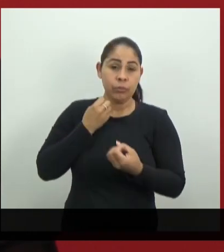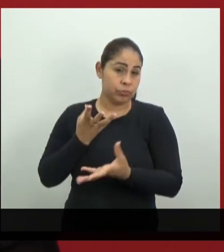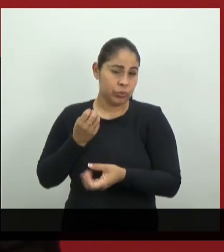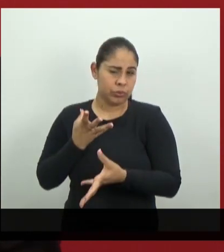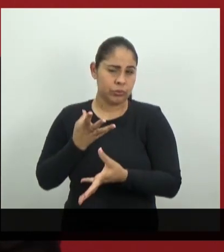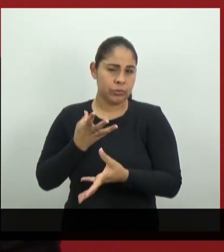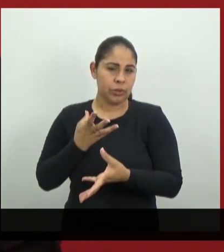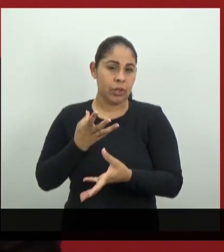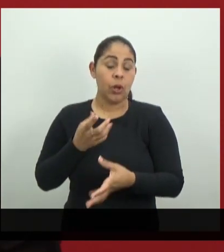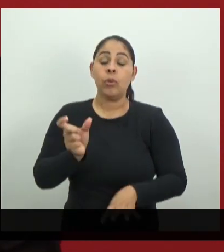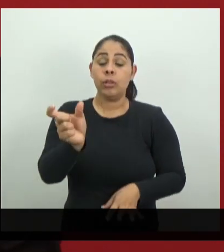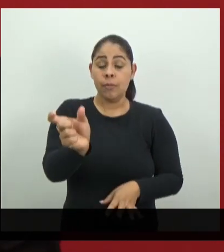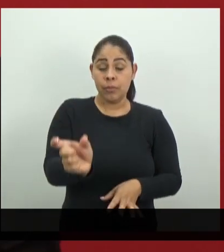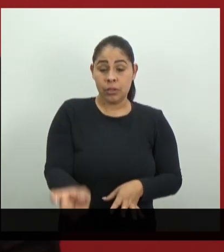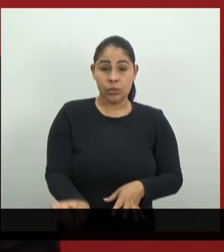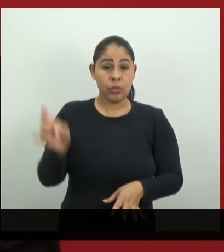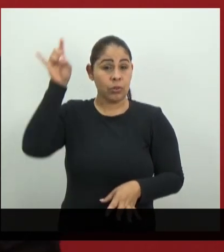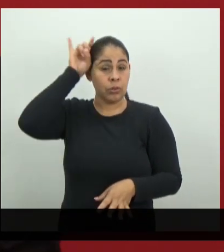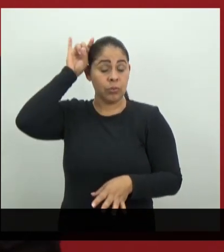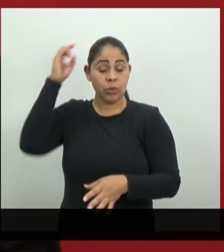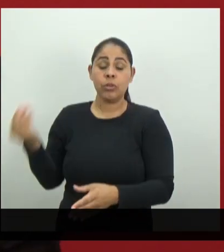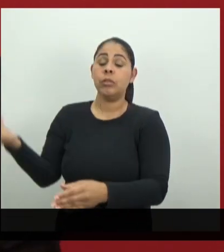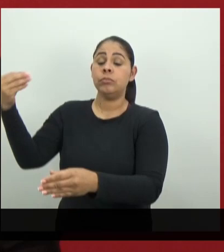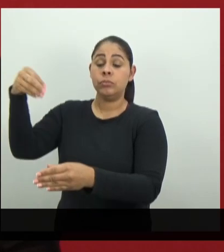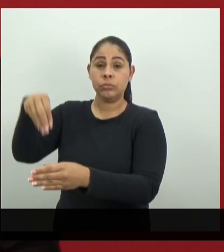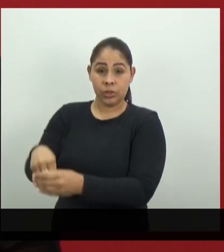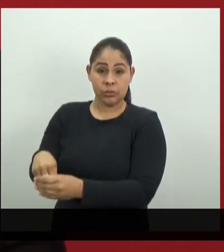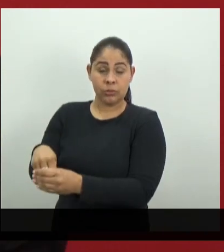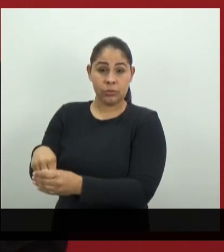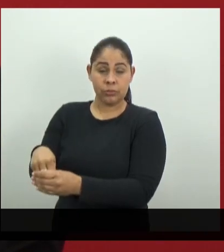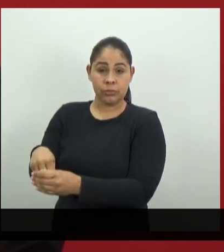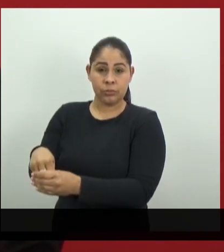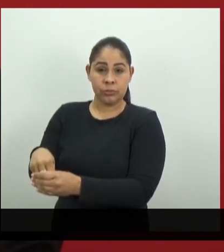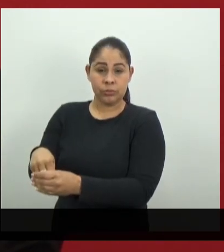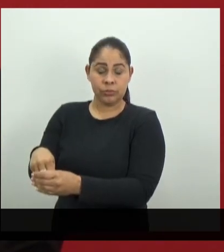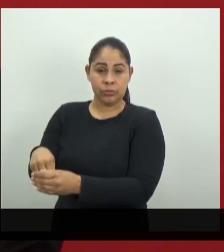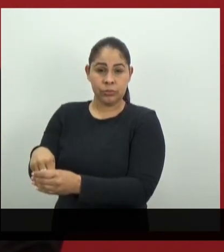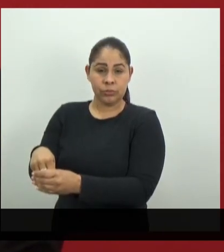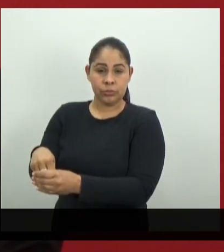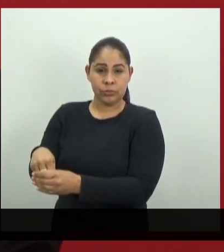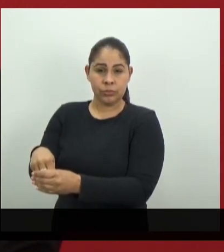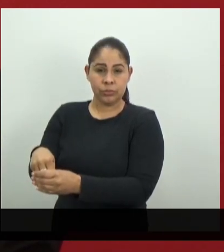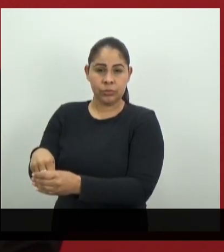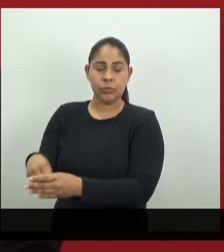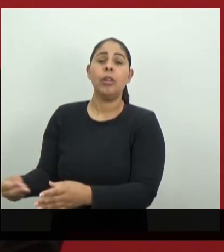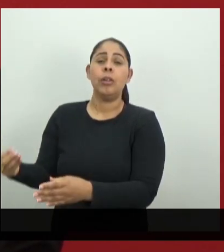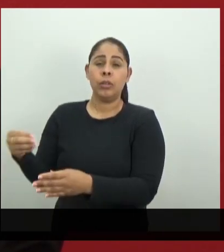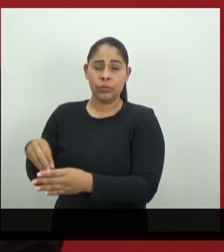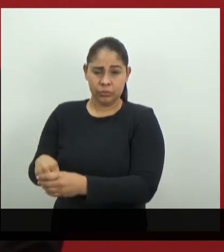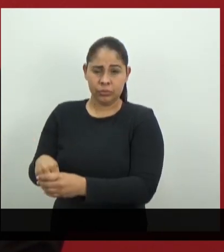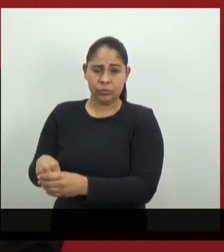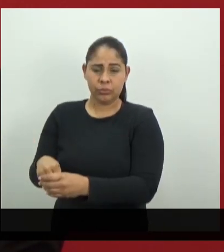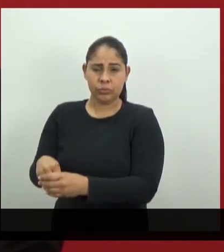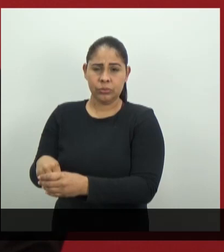una persona poseída es una persona que está tan lleno, tan involucrado con